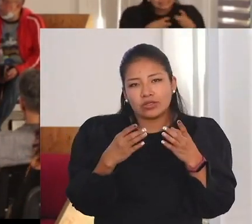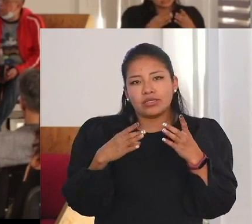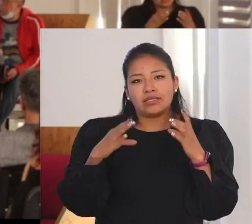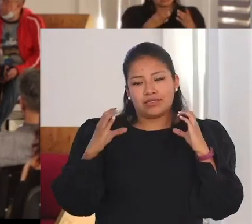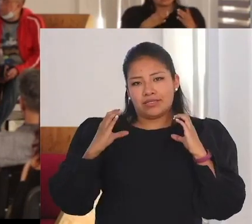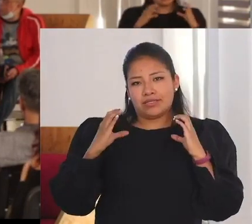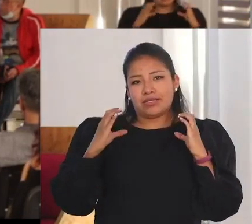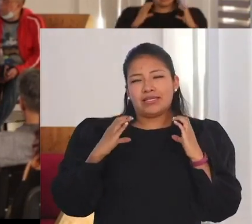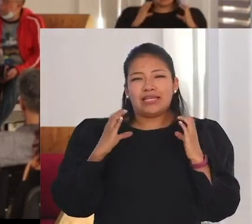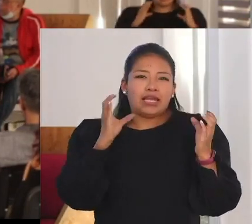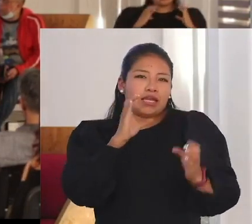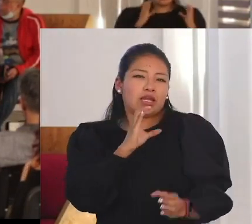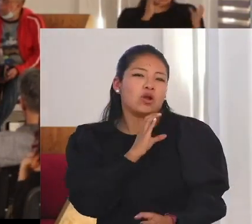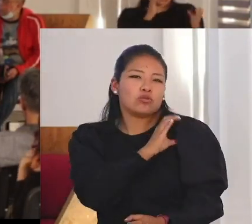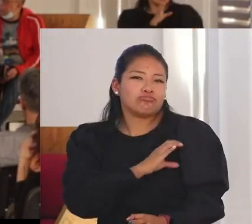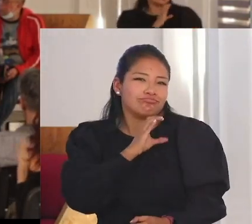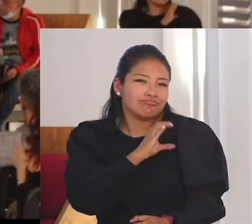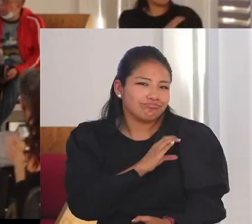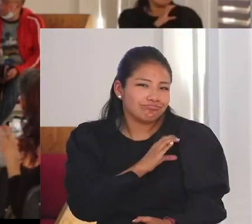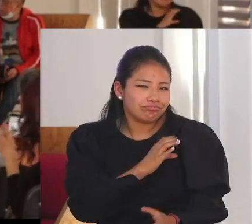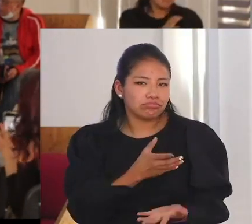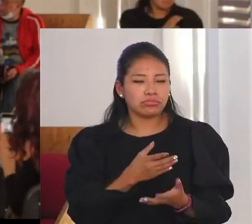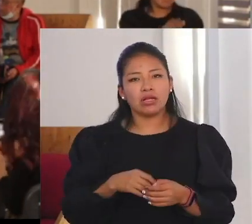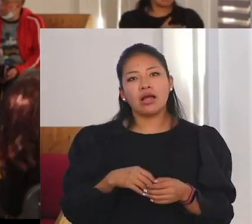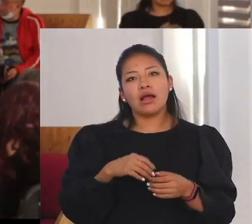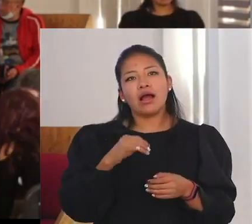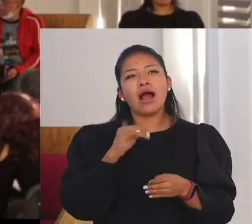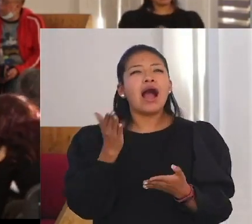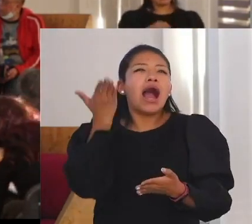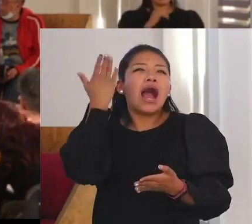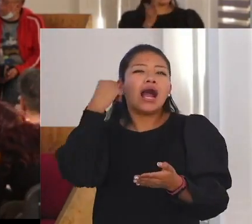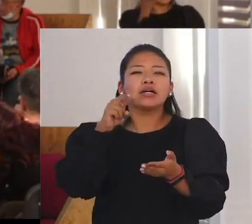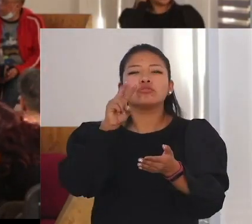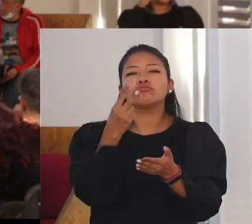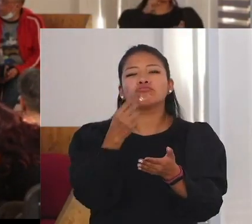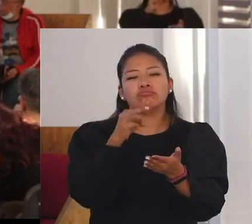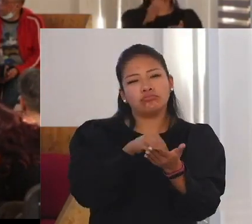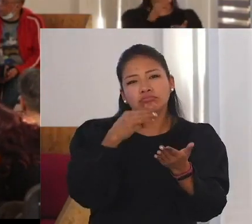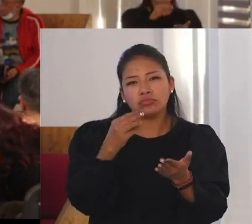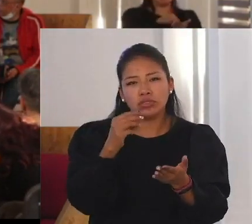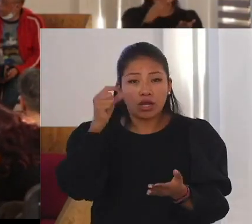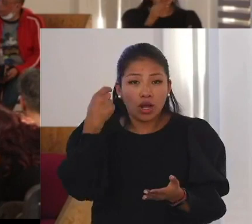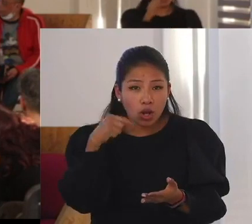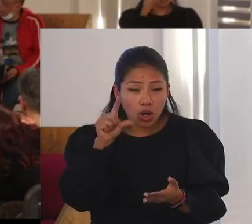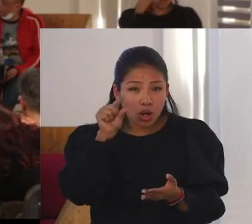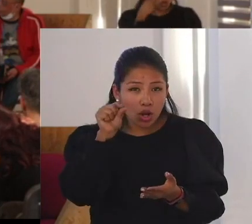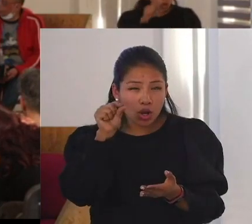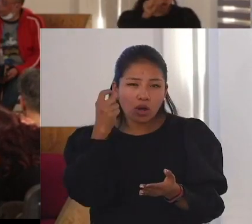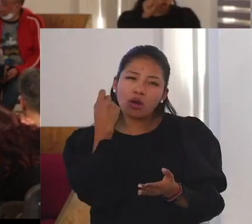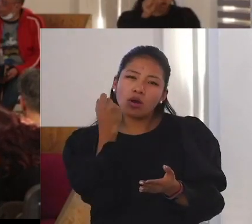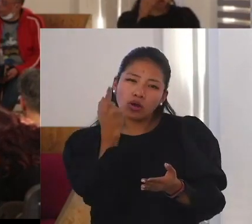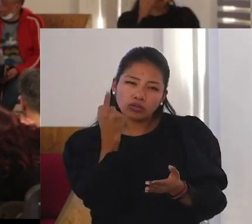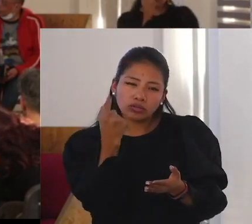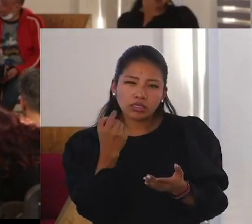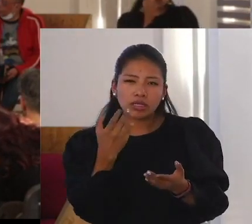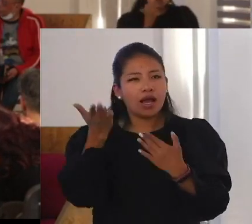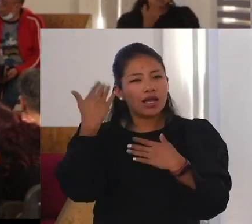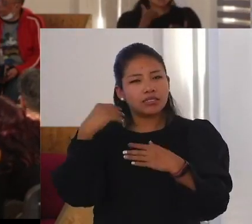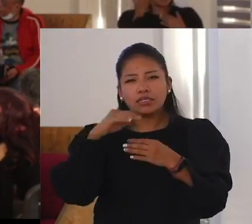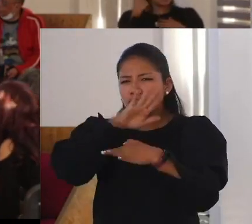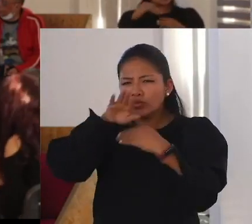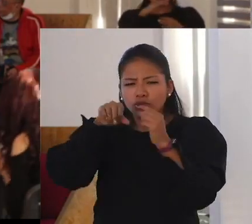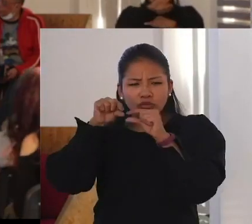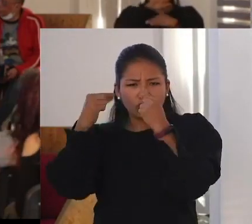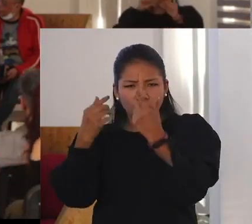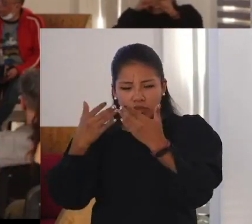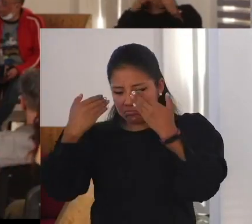el 2011 evidentemente lo hicimos como como tal vez todos los psíquicos con toda fuerza